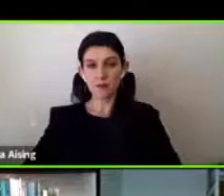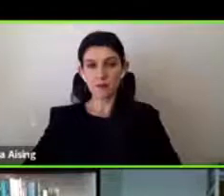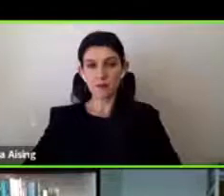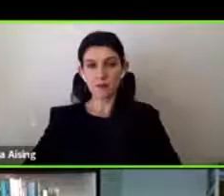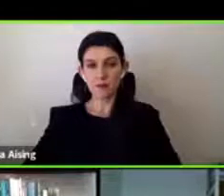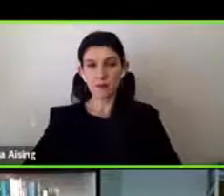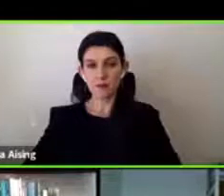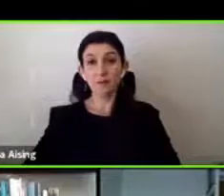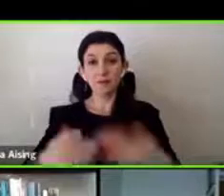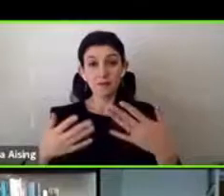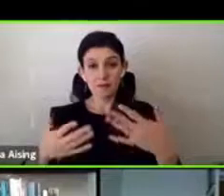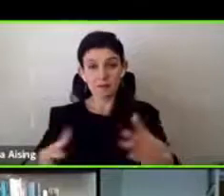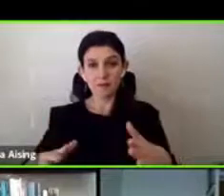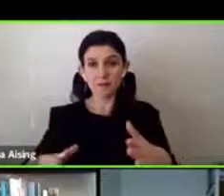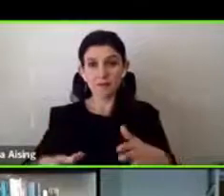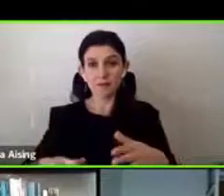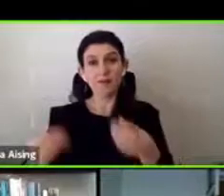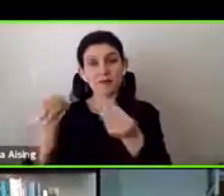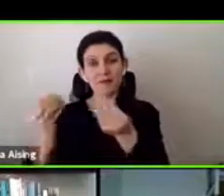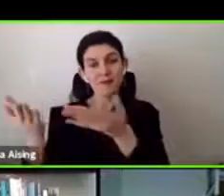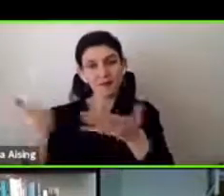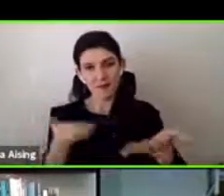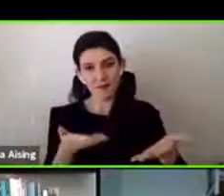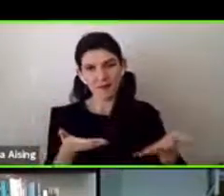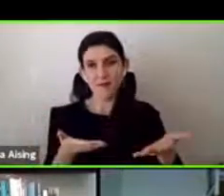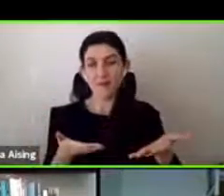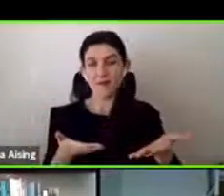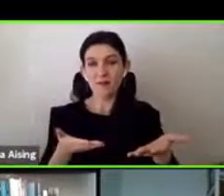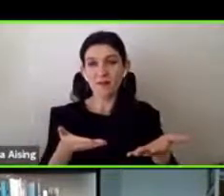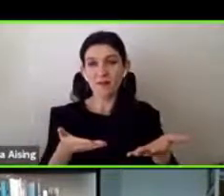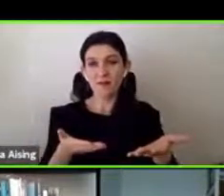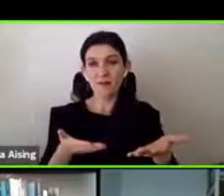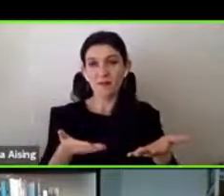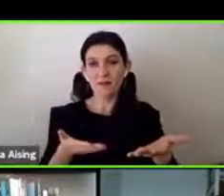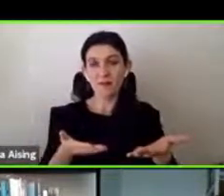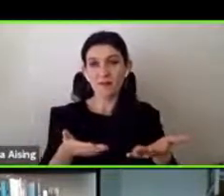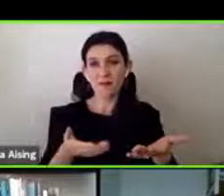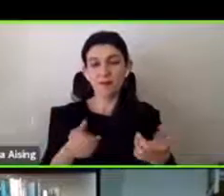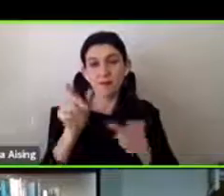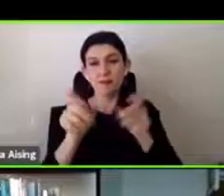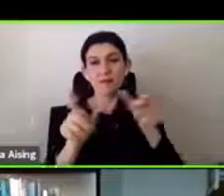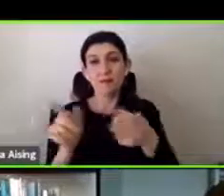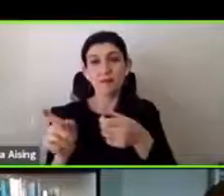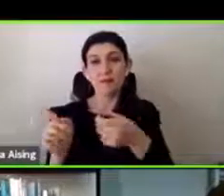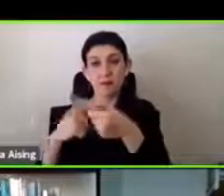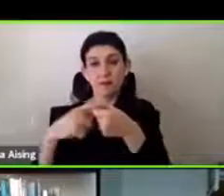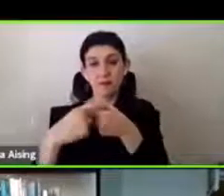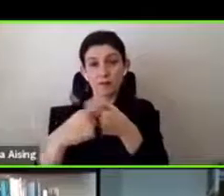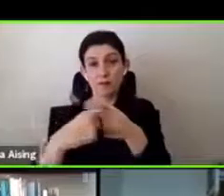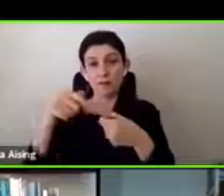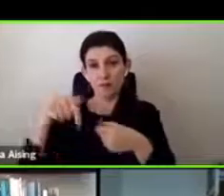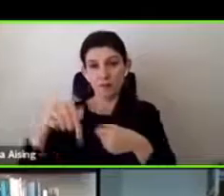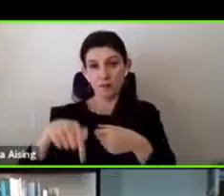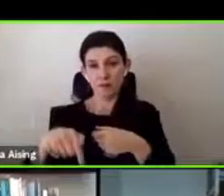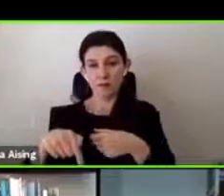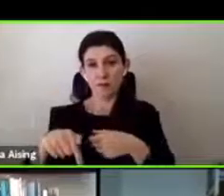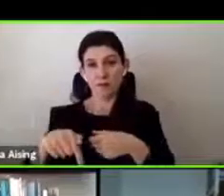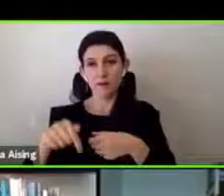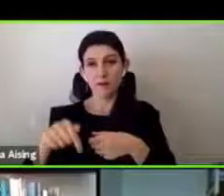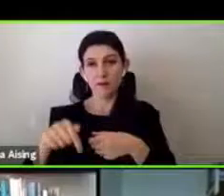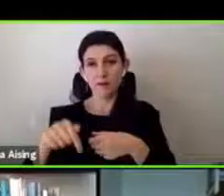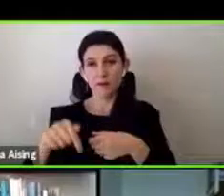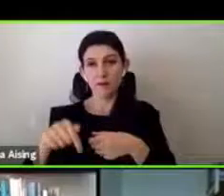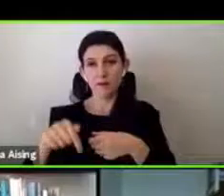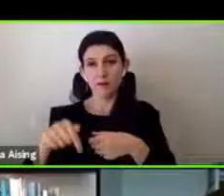Bien, bueno, darle la bienvenida a las personas que se están uniendo a la transmisión. Este es un ciclo de webinars